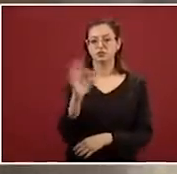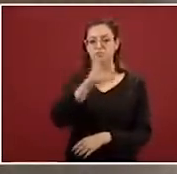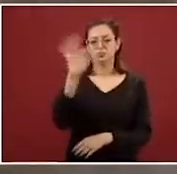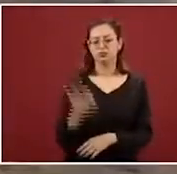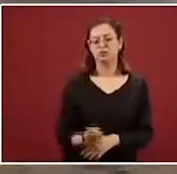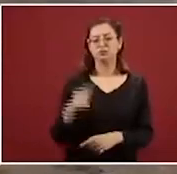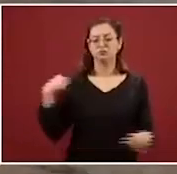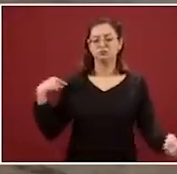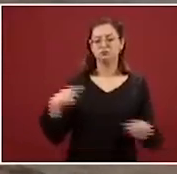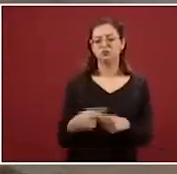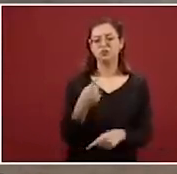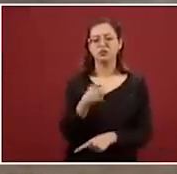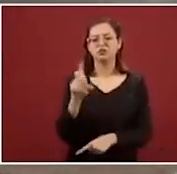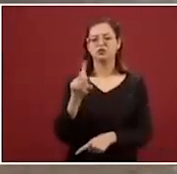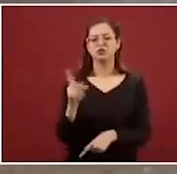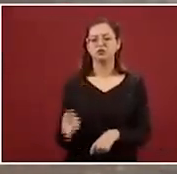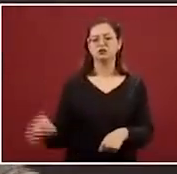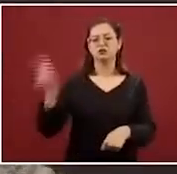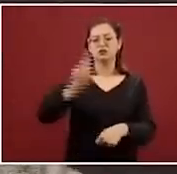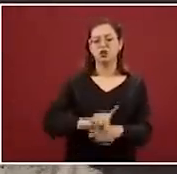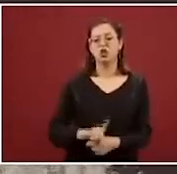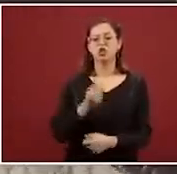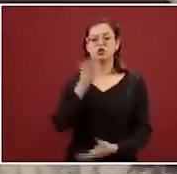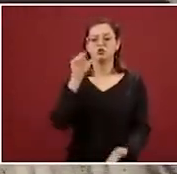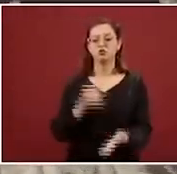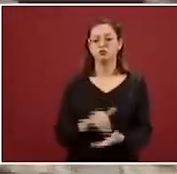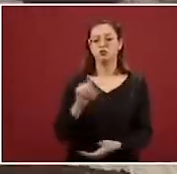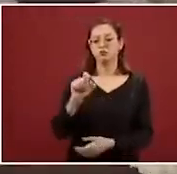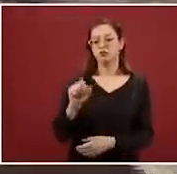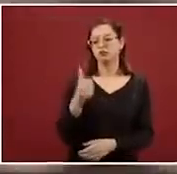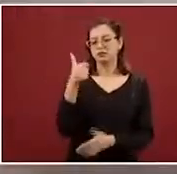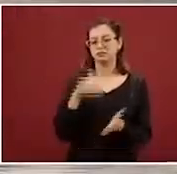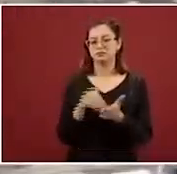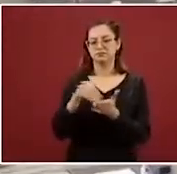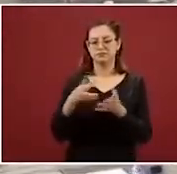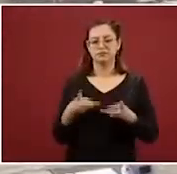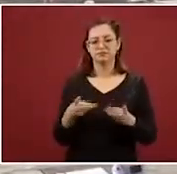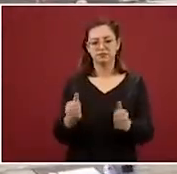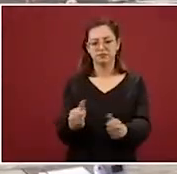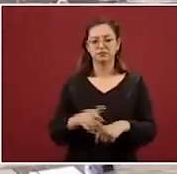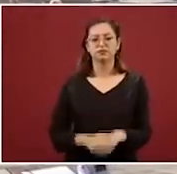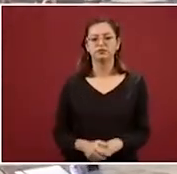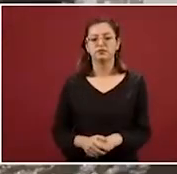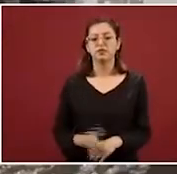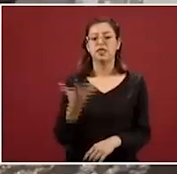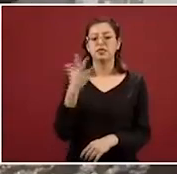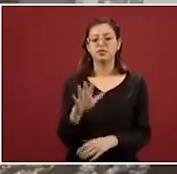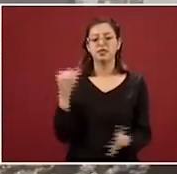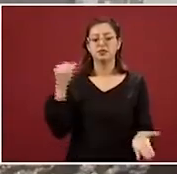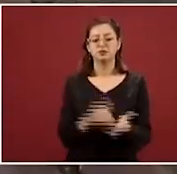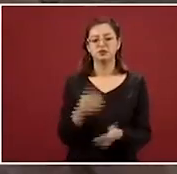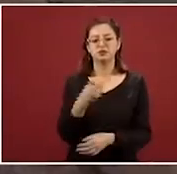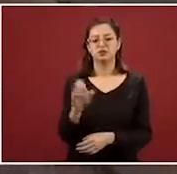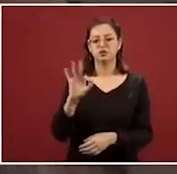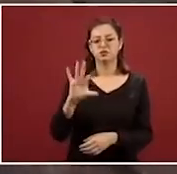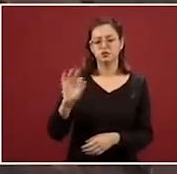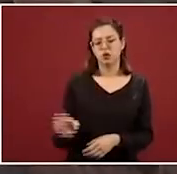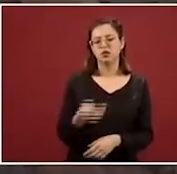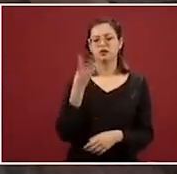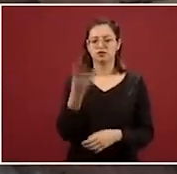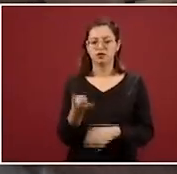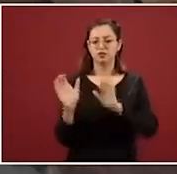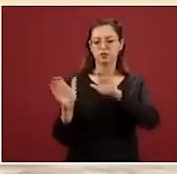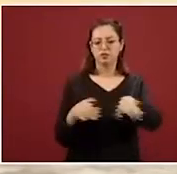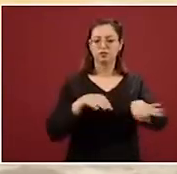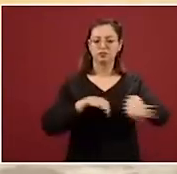en 130 días, con 2.026 millones de pesos ejercidos. Se han generado 10.244 empleos